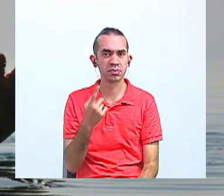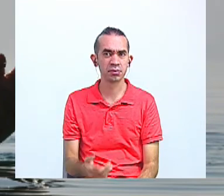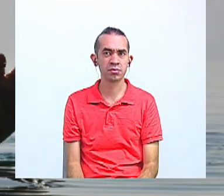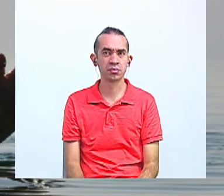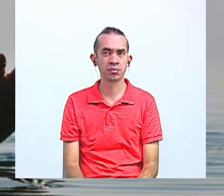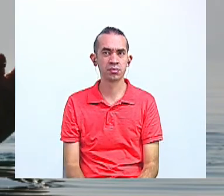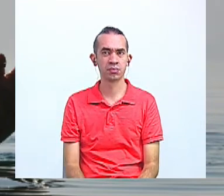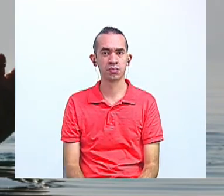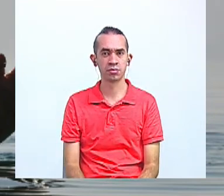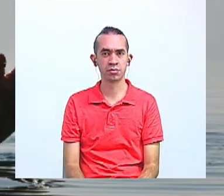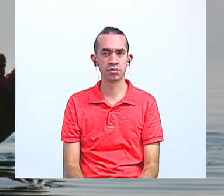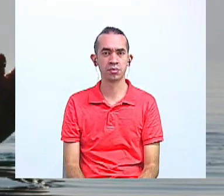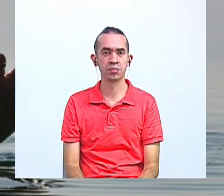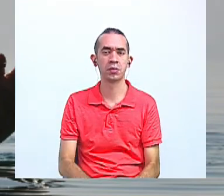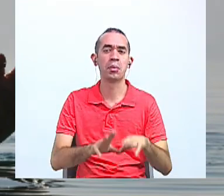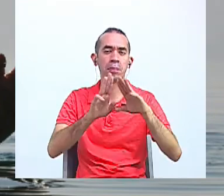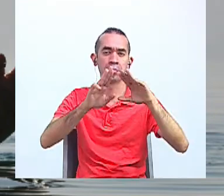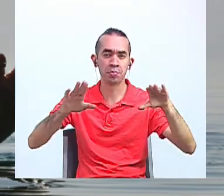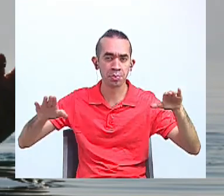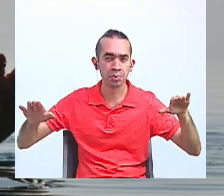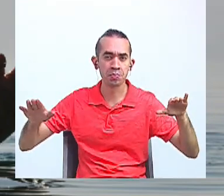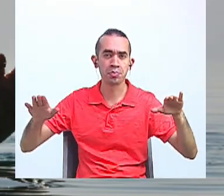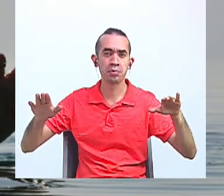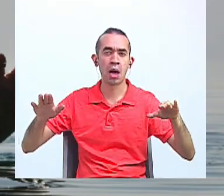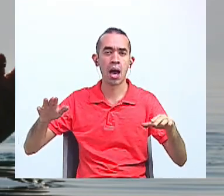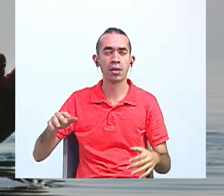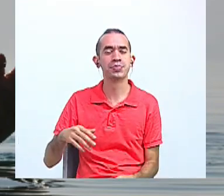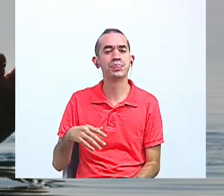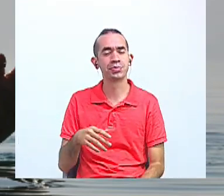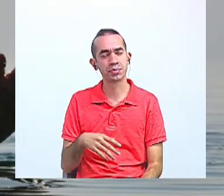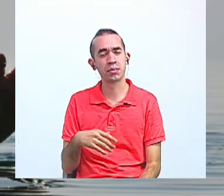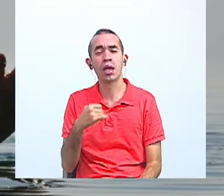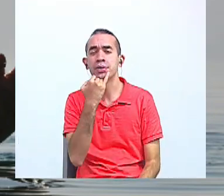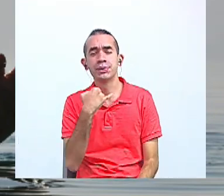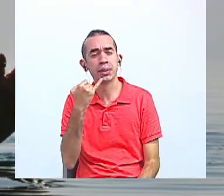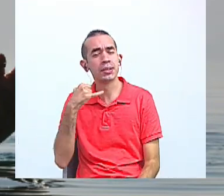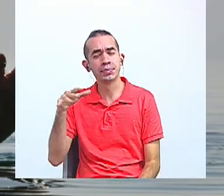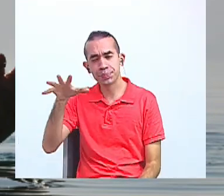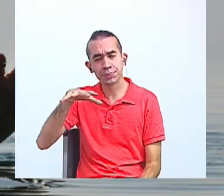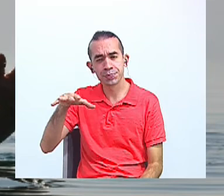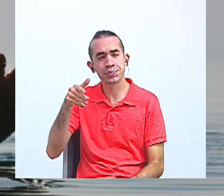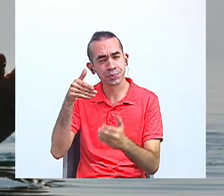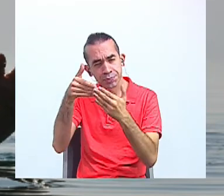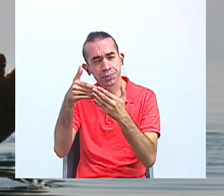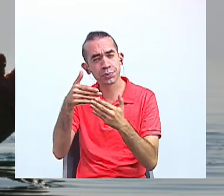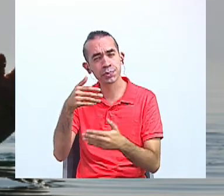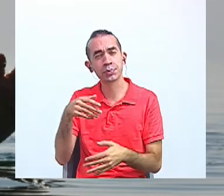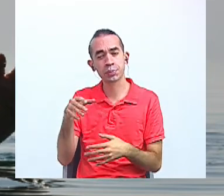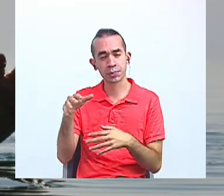fácil flotar en el mar muerto? Pensemos en este momento. ¿Cómo lo